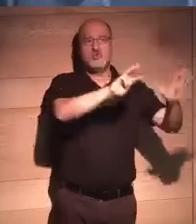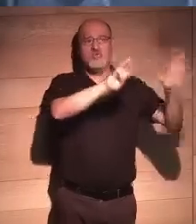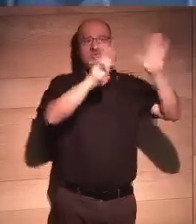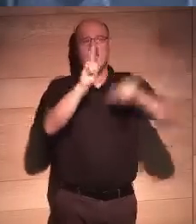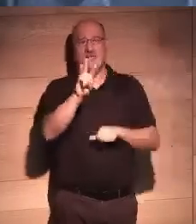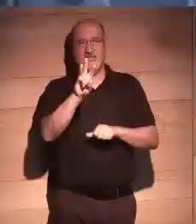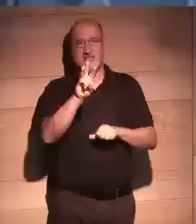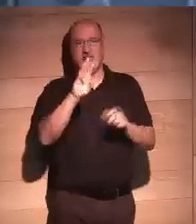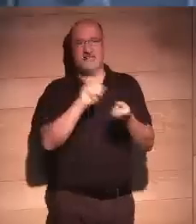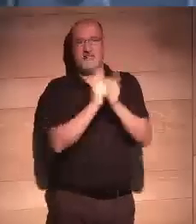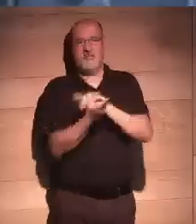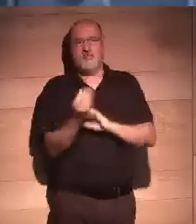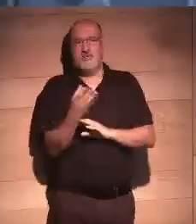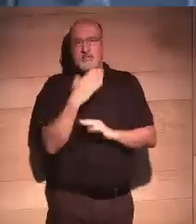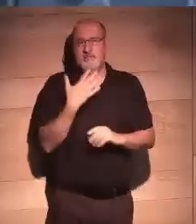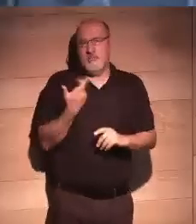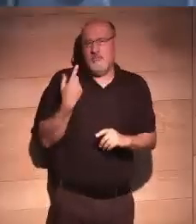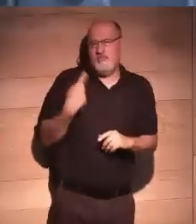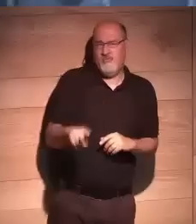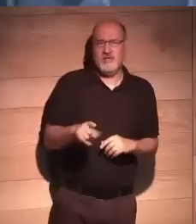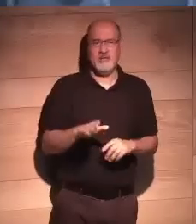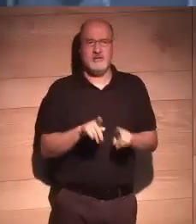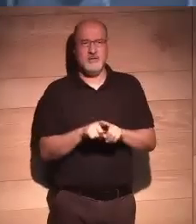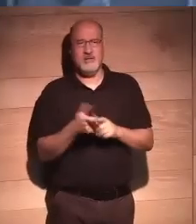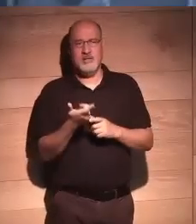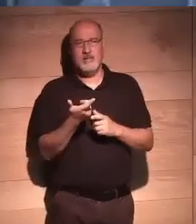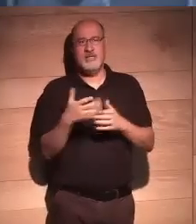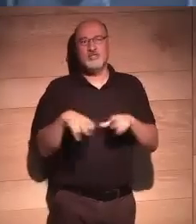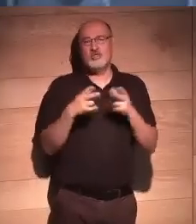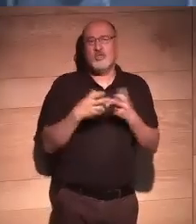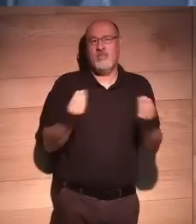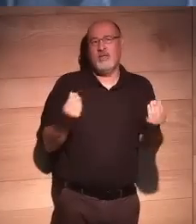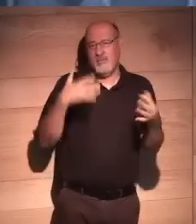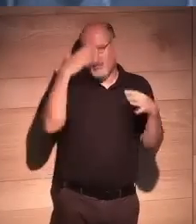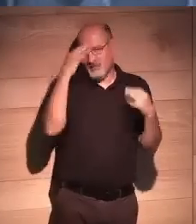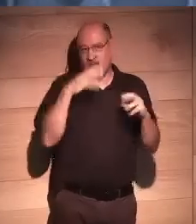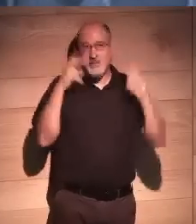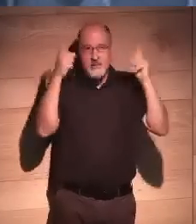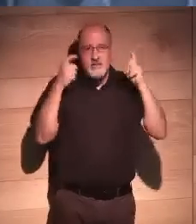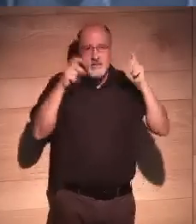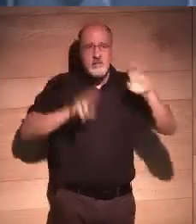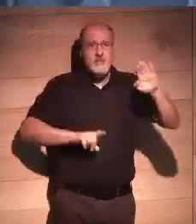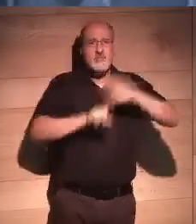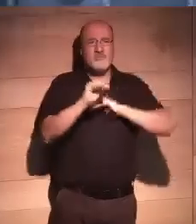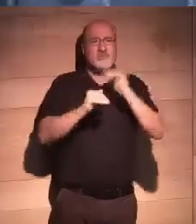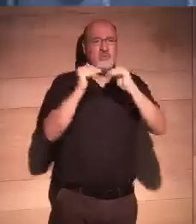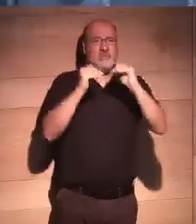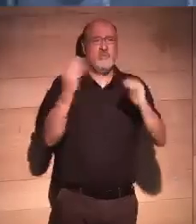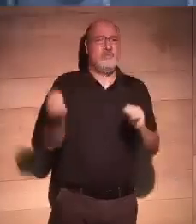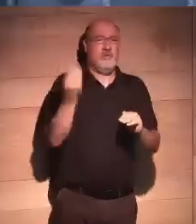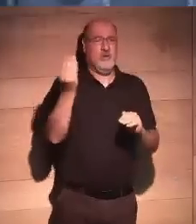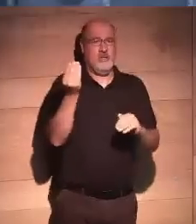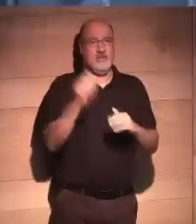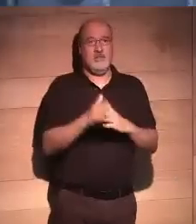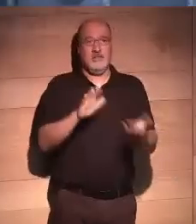ha cambiado tanto, ¿no? Con esa socarronería de esa sociedad mojigata que intentaba prosperar, que tampoco hemos cambiado tanto, solo hay